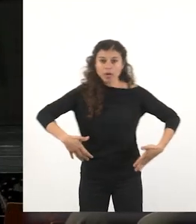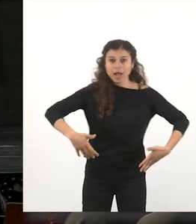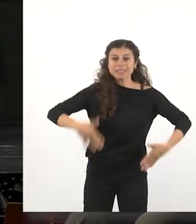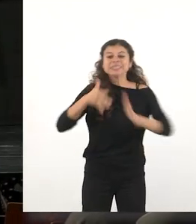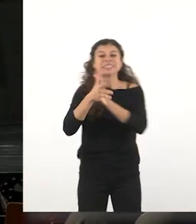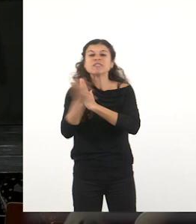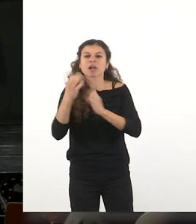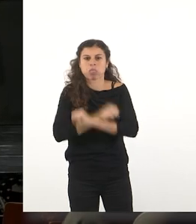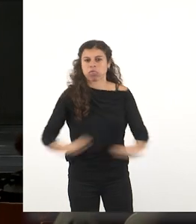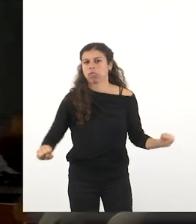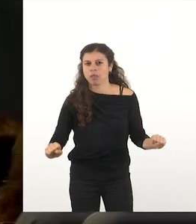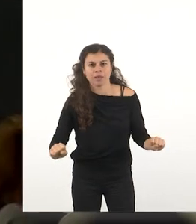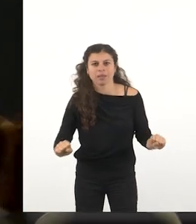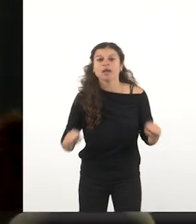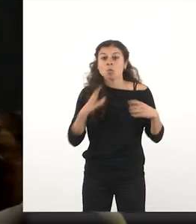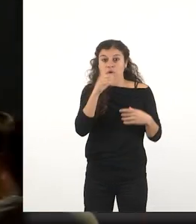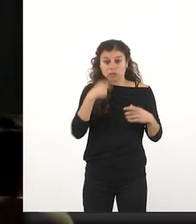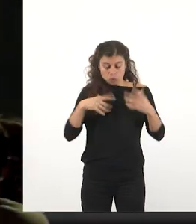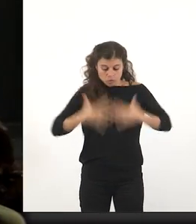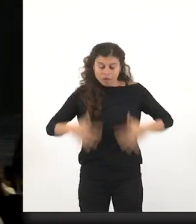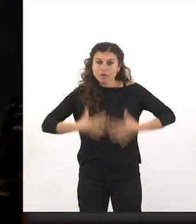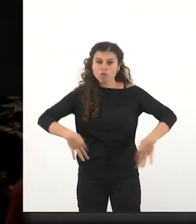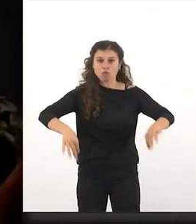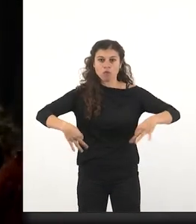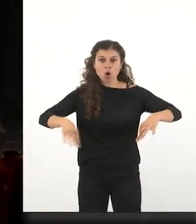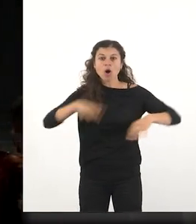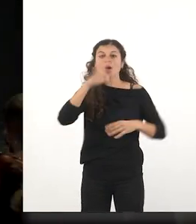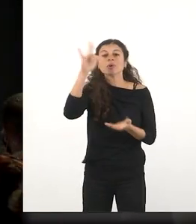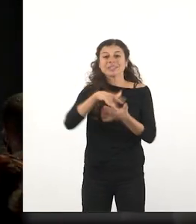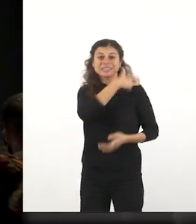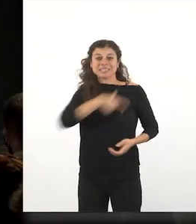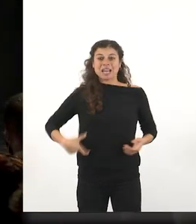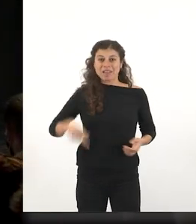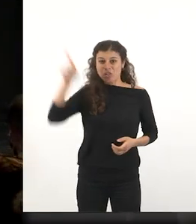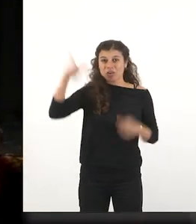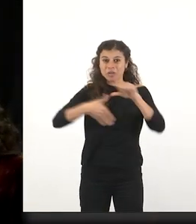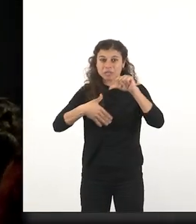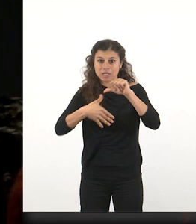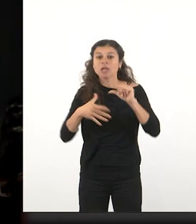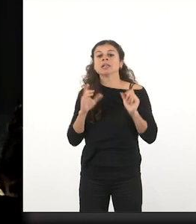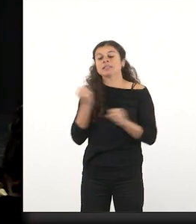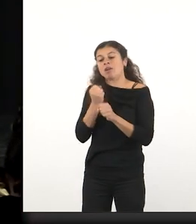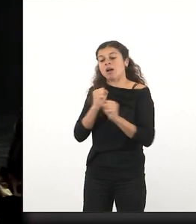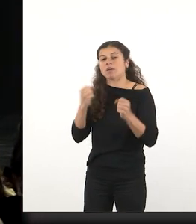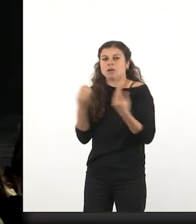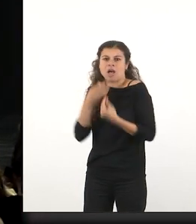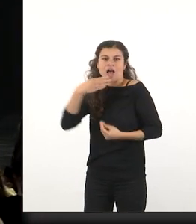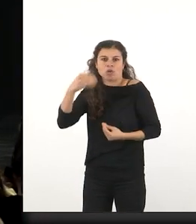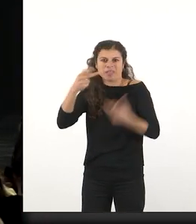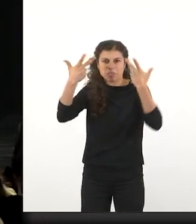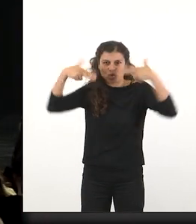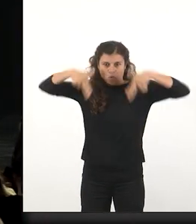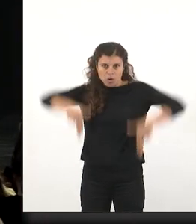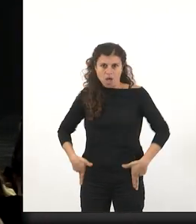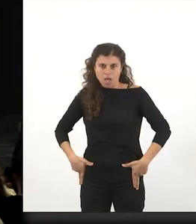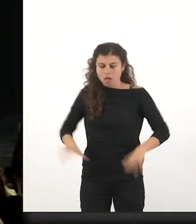cagar. Yo por eso para el monólogo me pongo esta ropa floja. Cuando trabajaba con las pandillas en El Salvador, digo, mira, se ponen pantalones flojos para guardarse las pistolas.